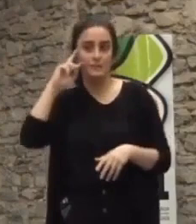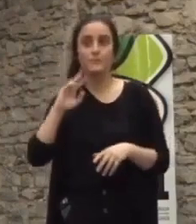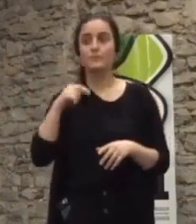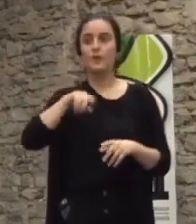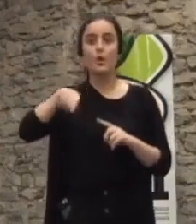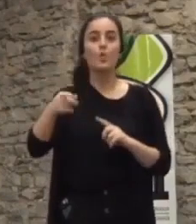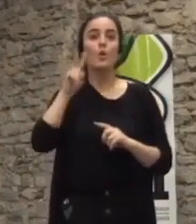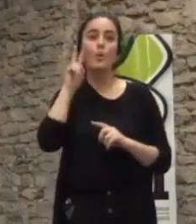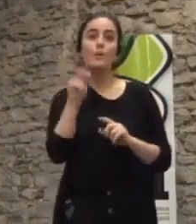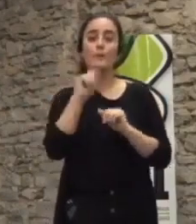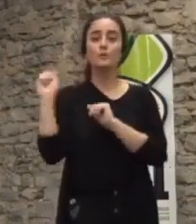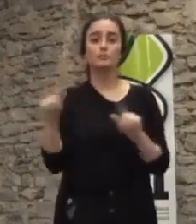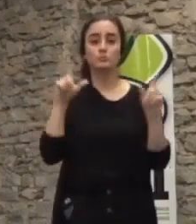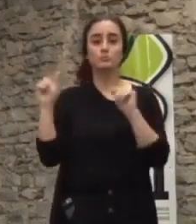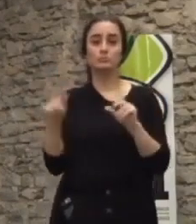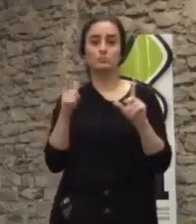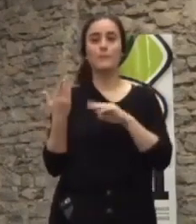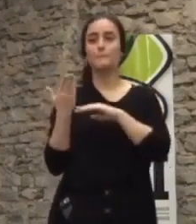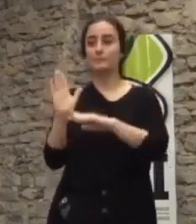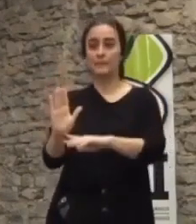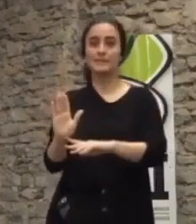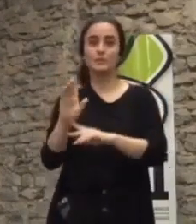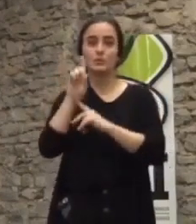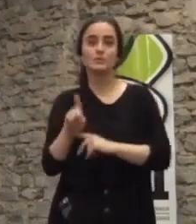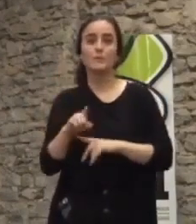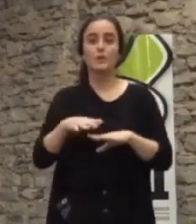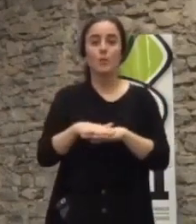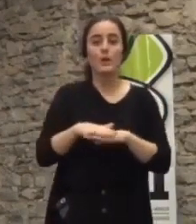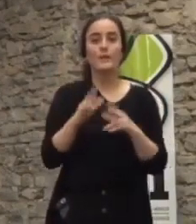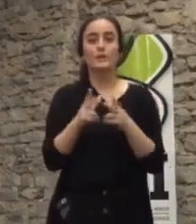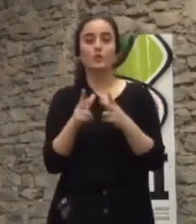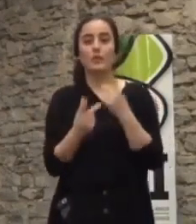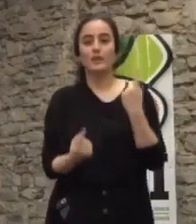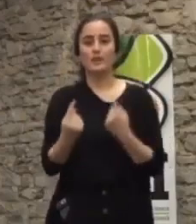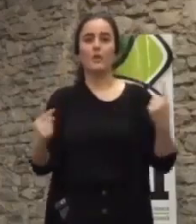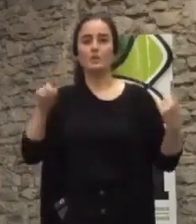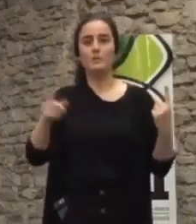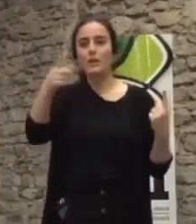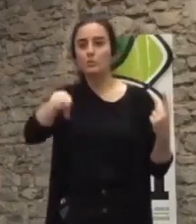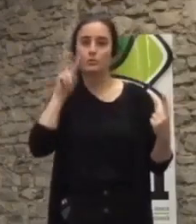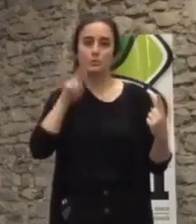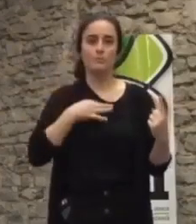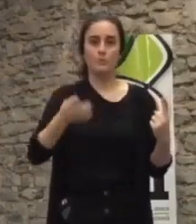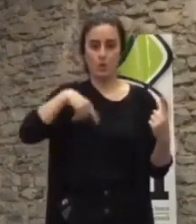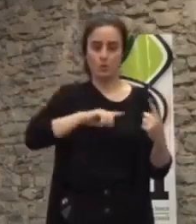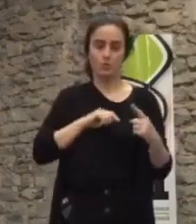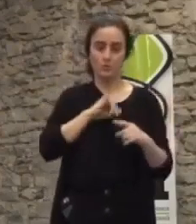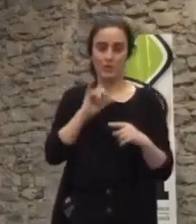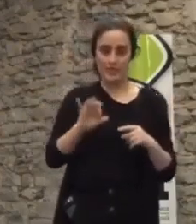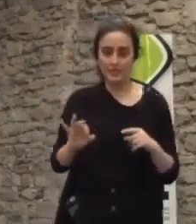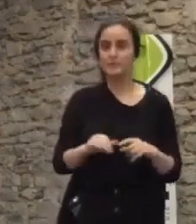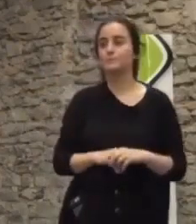enseñaré algunos de los… Bueno, os presento algunos de las redes sociales y de los medios en los que nos podéis encontrar.